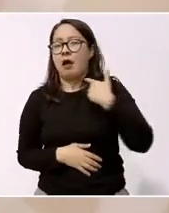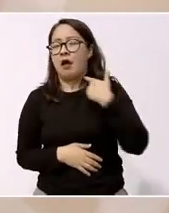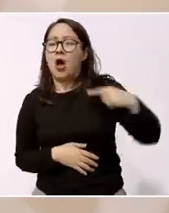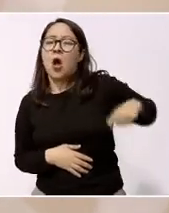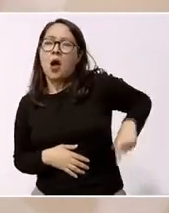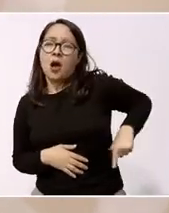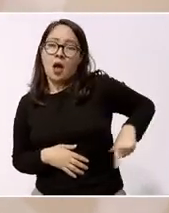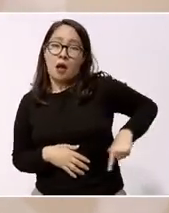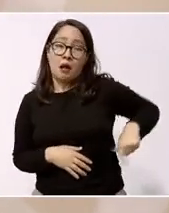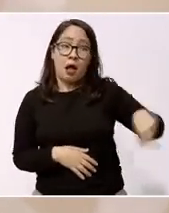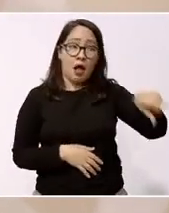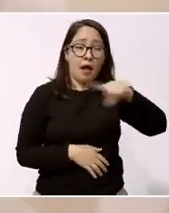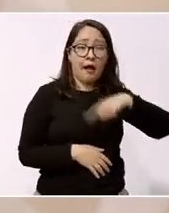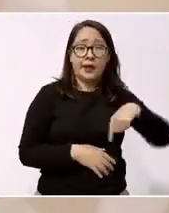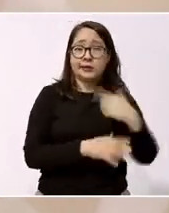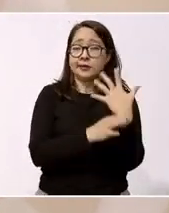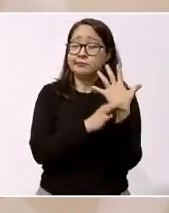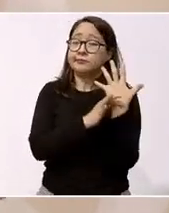decían